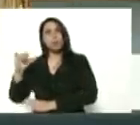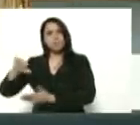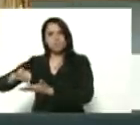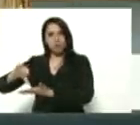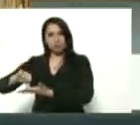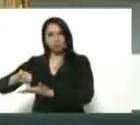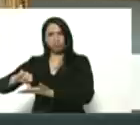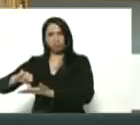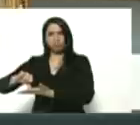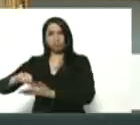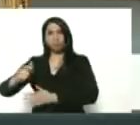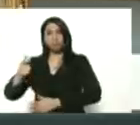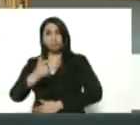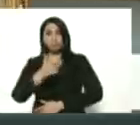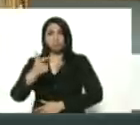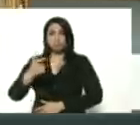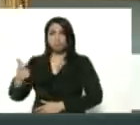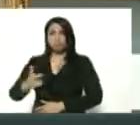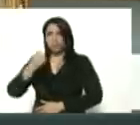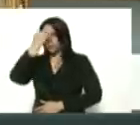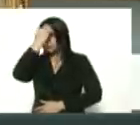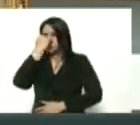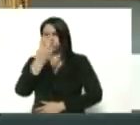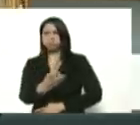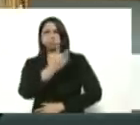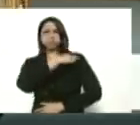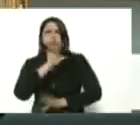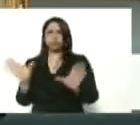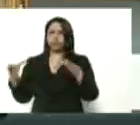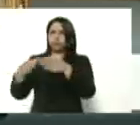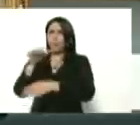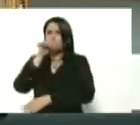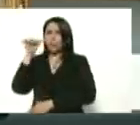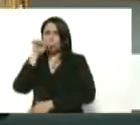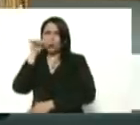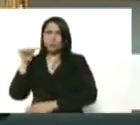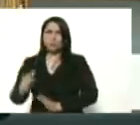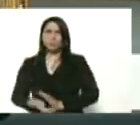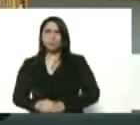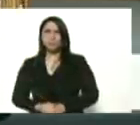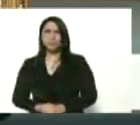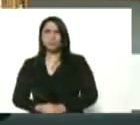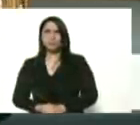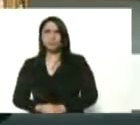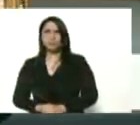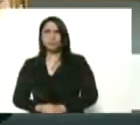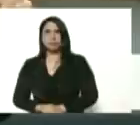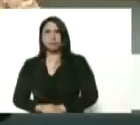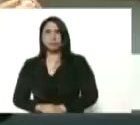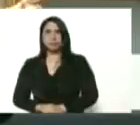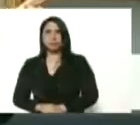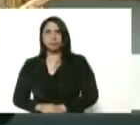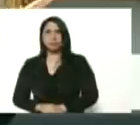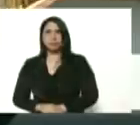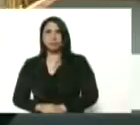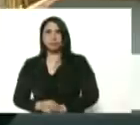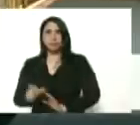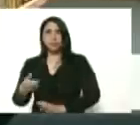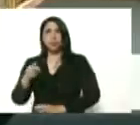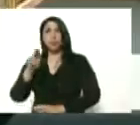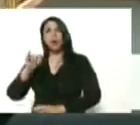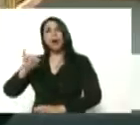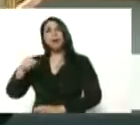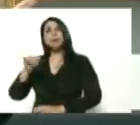Buscó a los capos y carteles de la Guajira